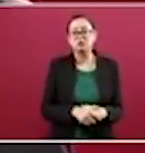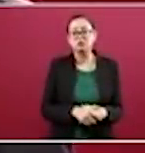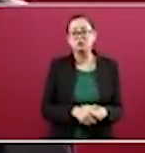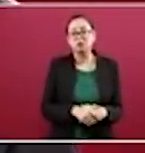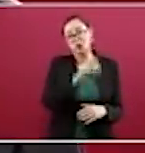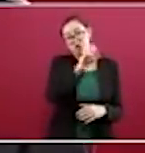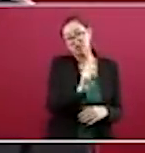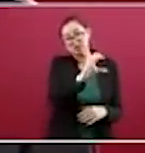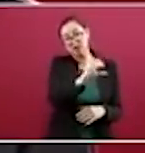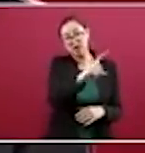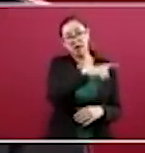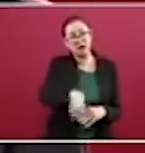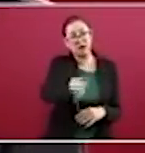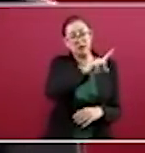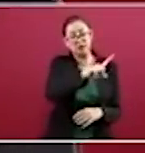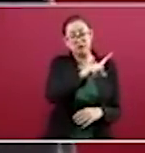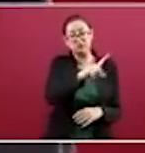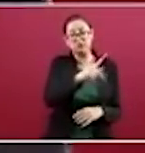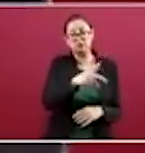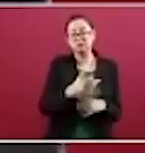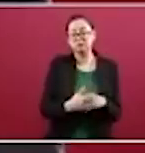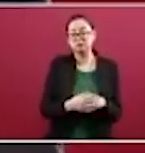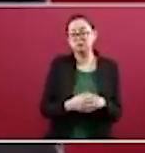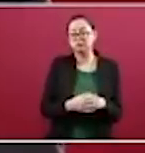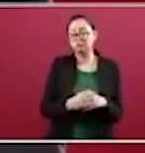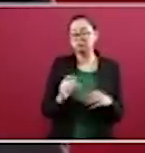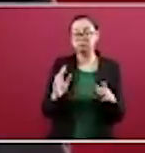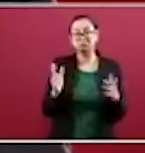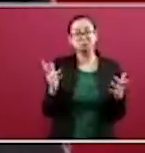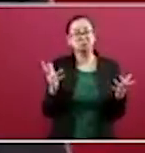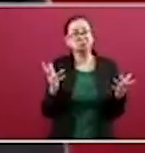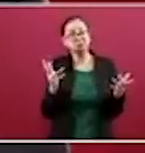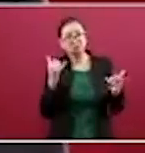de la sociedad civil, pues no sé